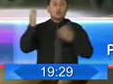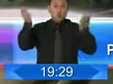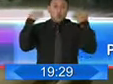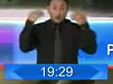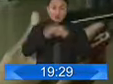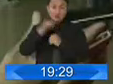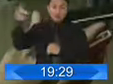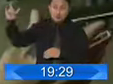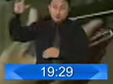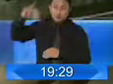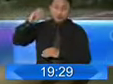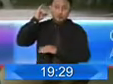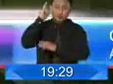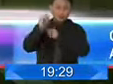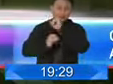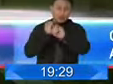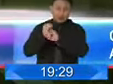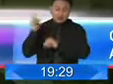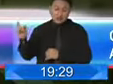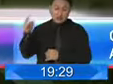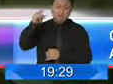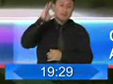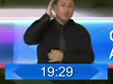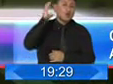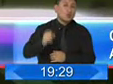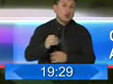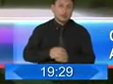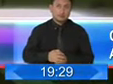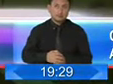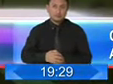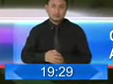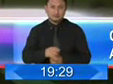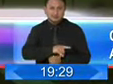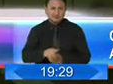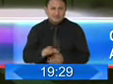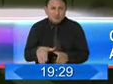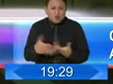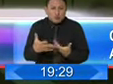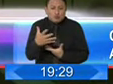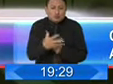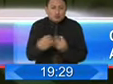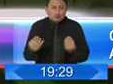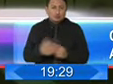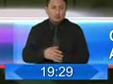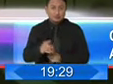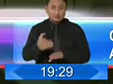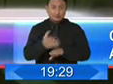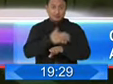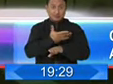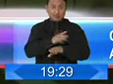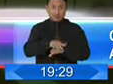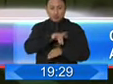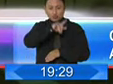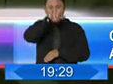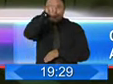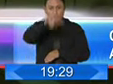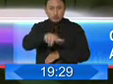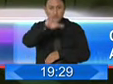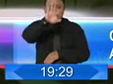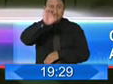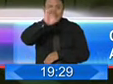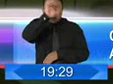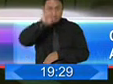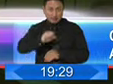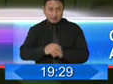aeropuerto internacional y se conectan con Cuenca. Buscar unas soluciones a reactivar las rutas que han sido dejadas por la aerolínea TAME, la